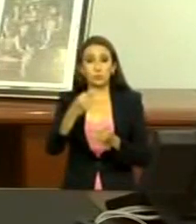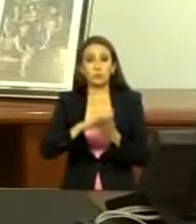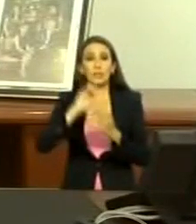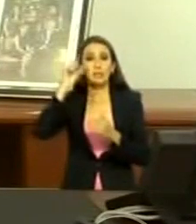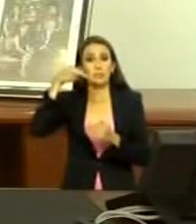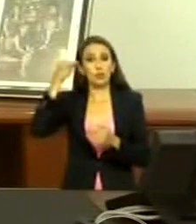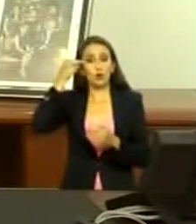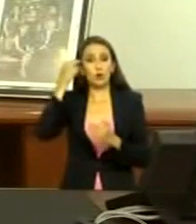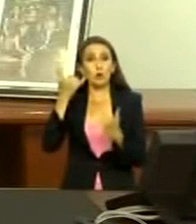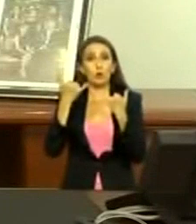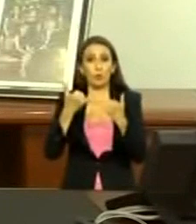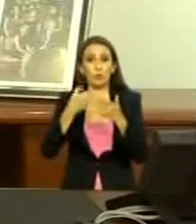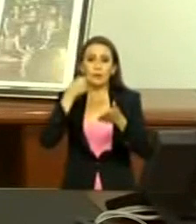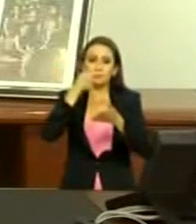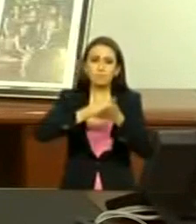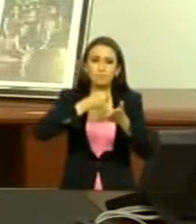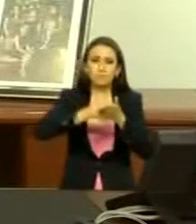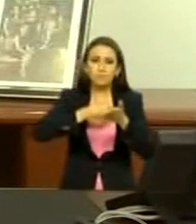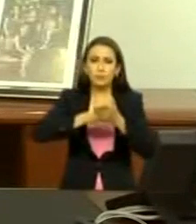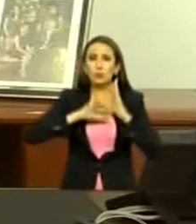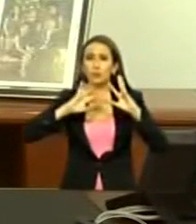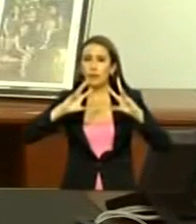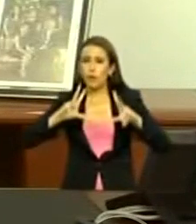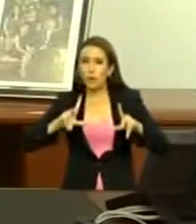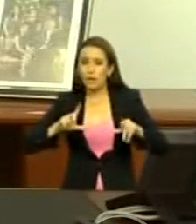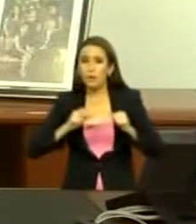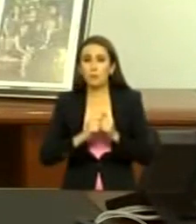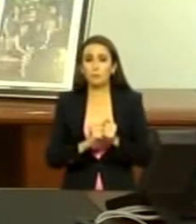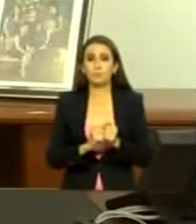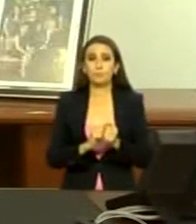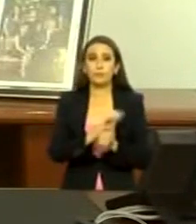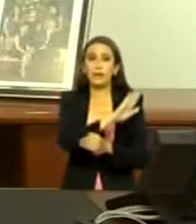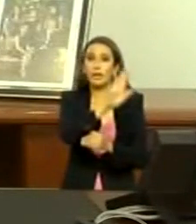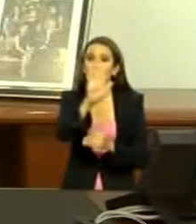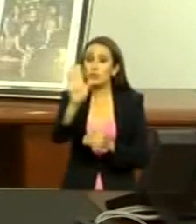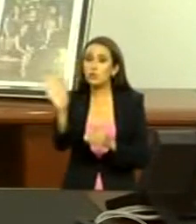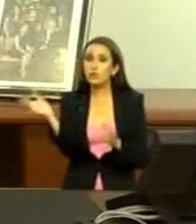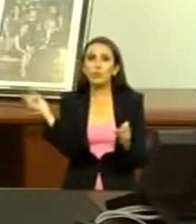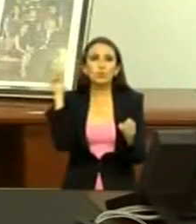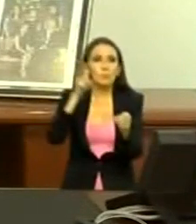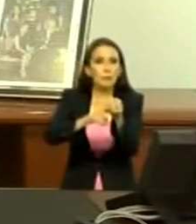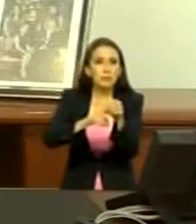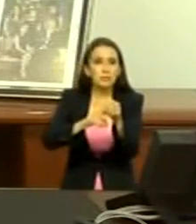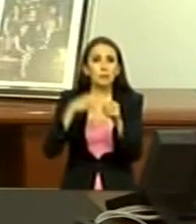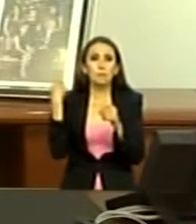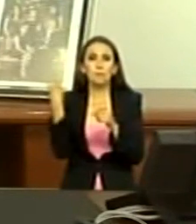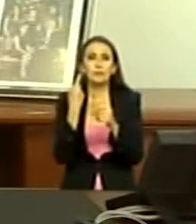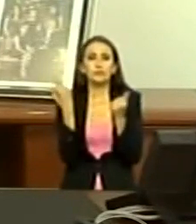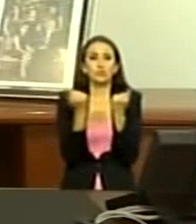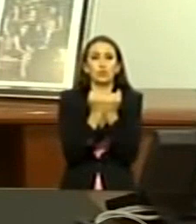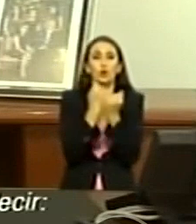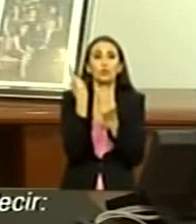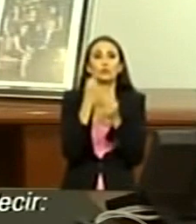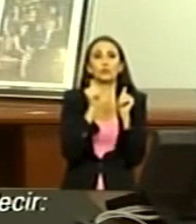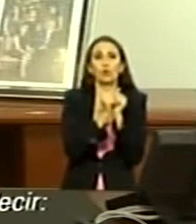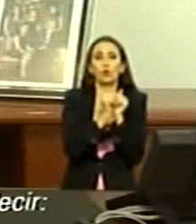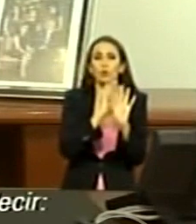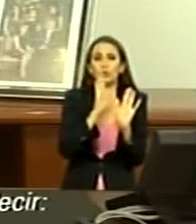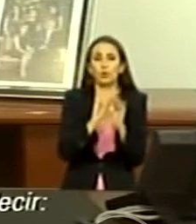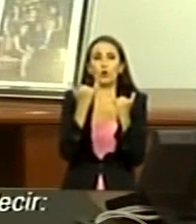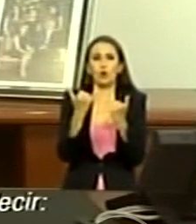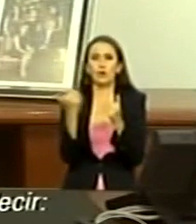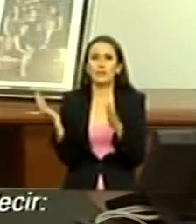gobierno en la lucha contra la corrupción. Pero esta es una tarea de todos. No bajemos la guardia. Recuerdo